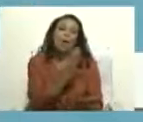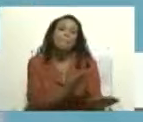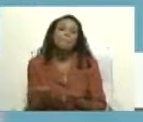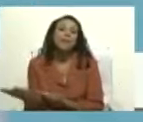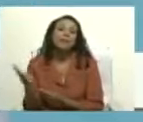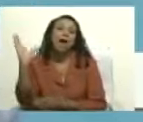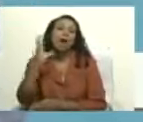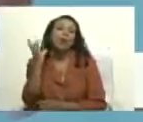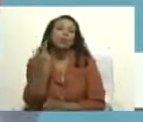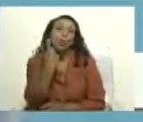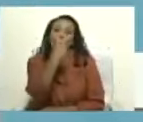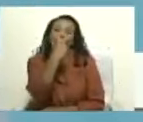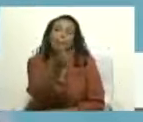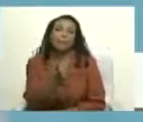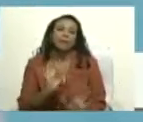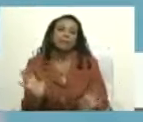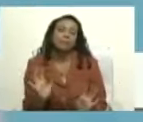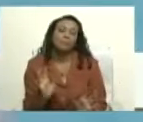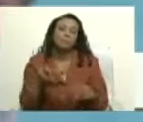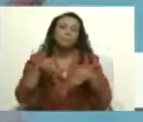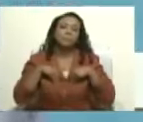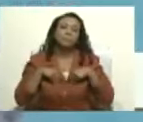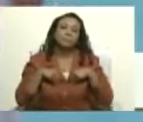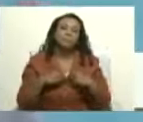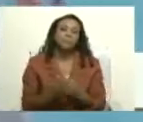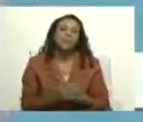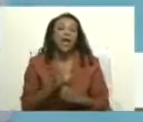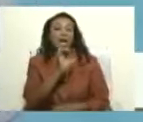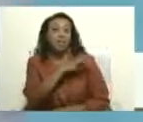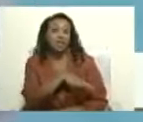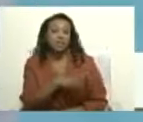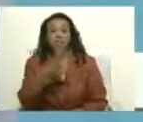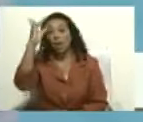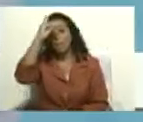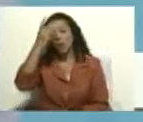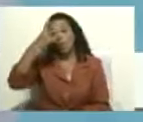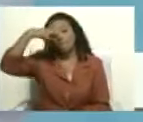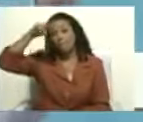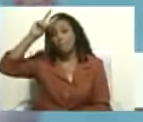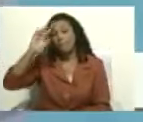invitan a Colombia, ustedes me invitaron. Allá está Chile, Perú, México,